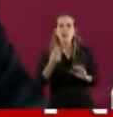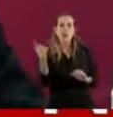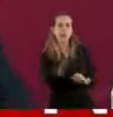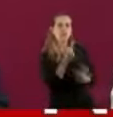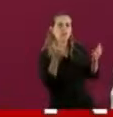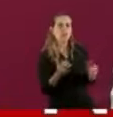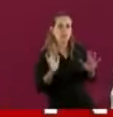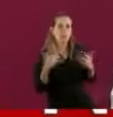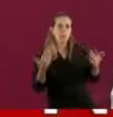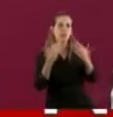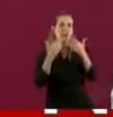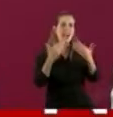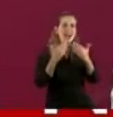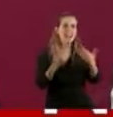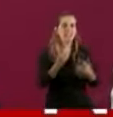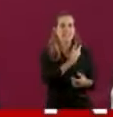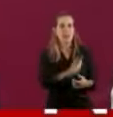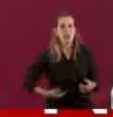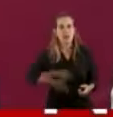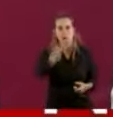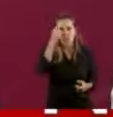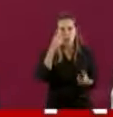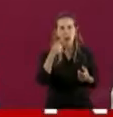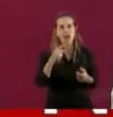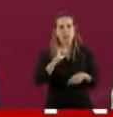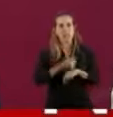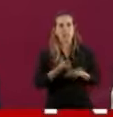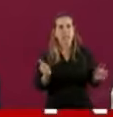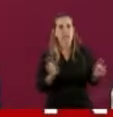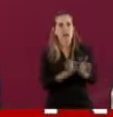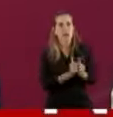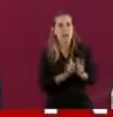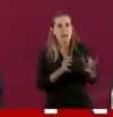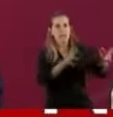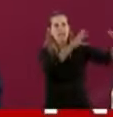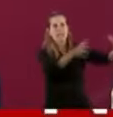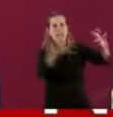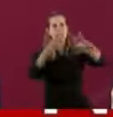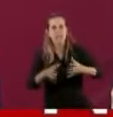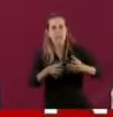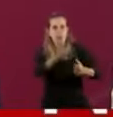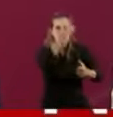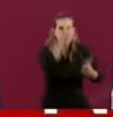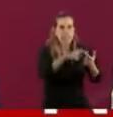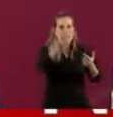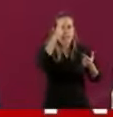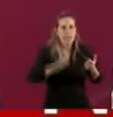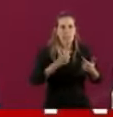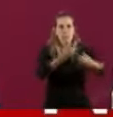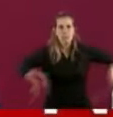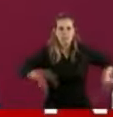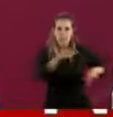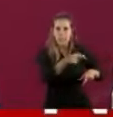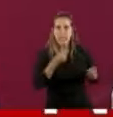eso agradezco profundamente al Gobierno Nacional que esté acá, poniendo los recursos que tiene y las herramientas que